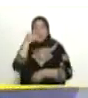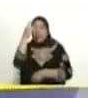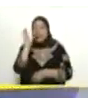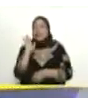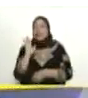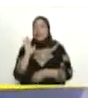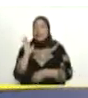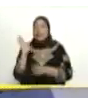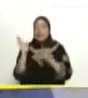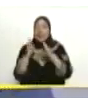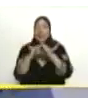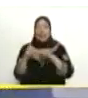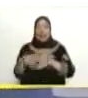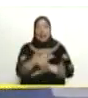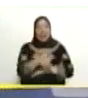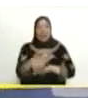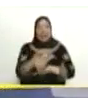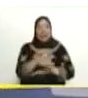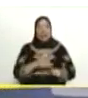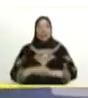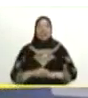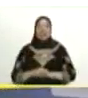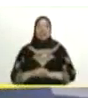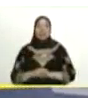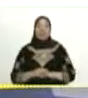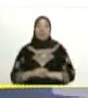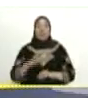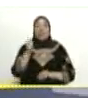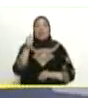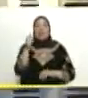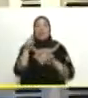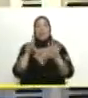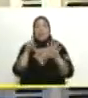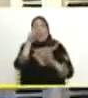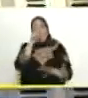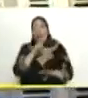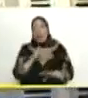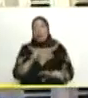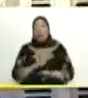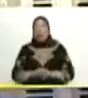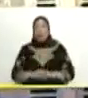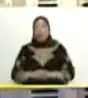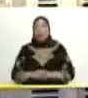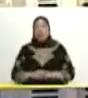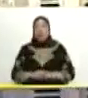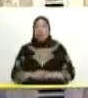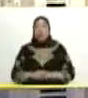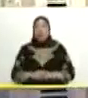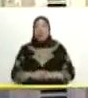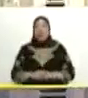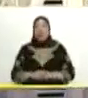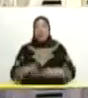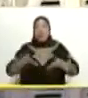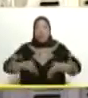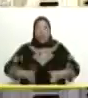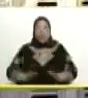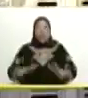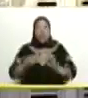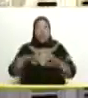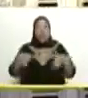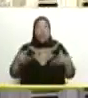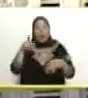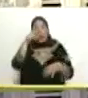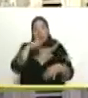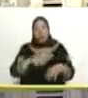Jefe de calle, Iverson. 16 años, cónchale. ¿Qué